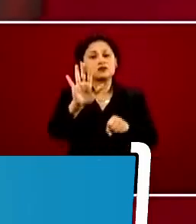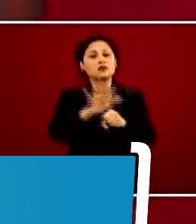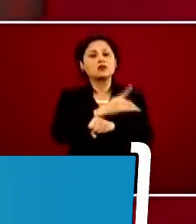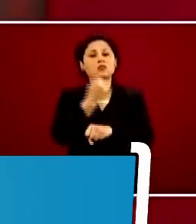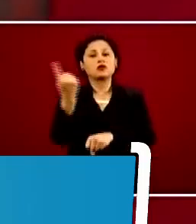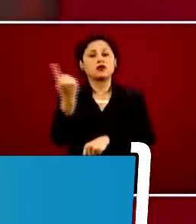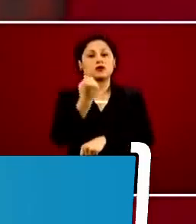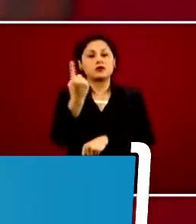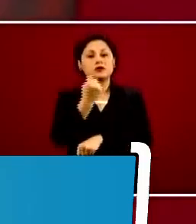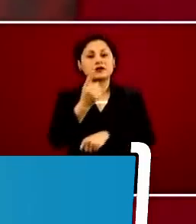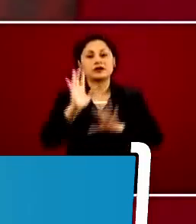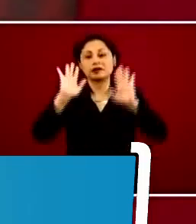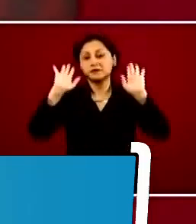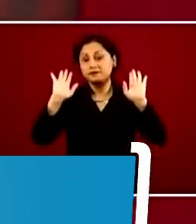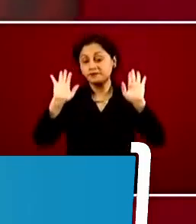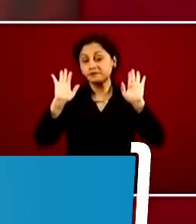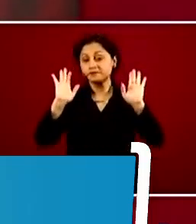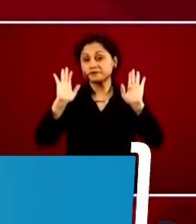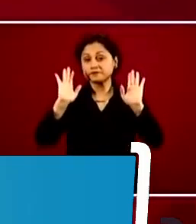el grado